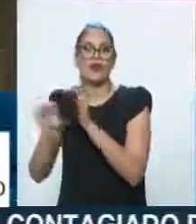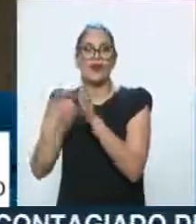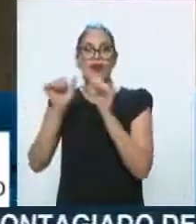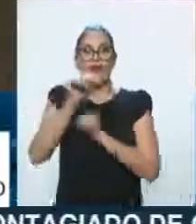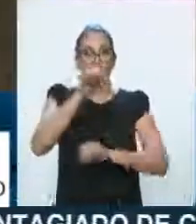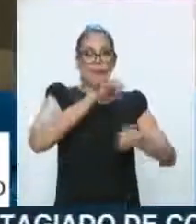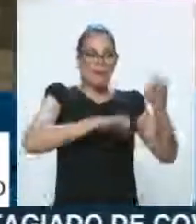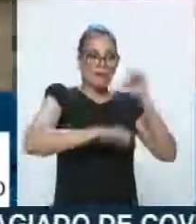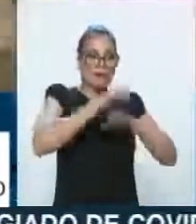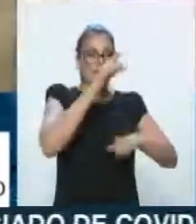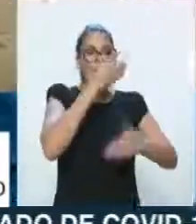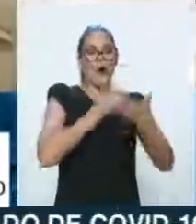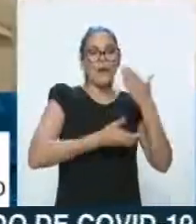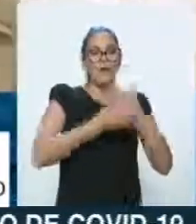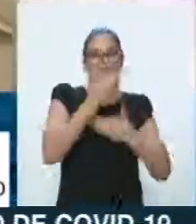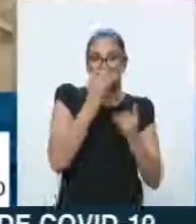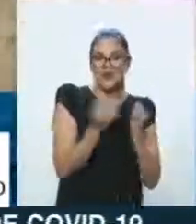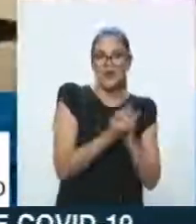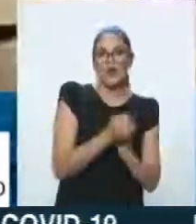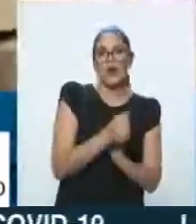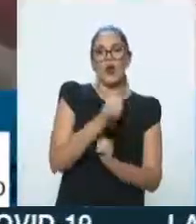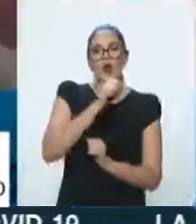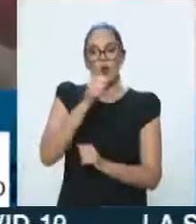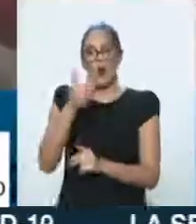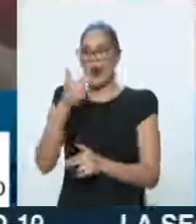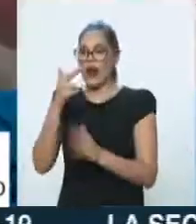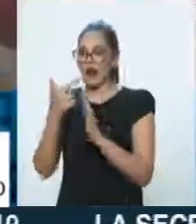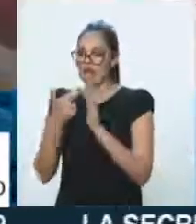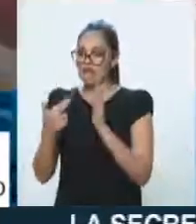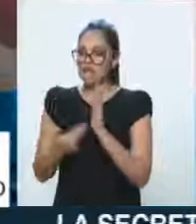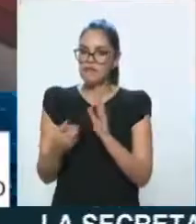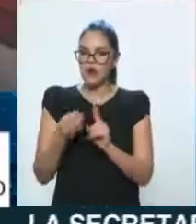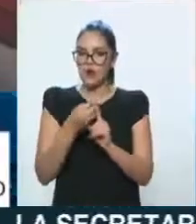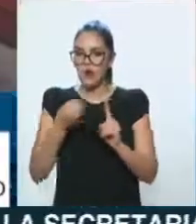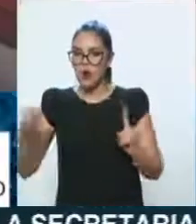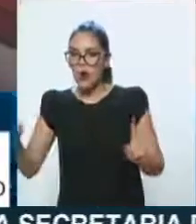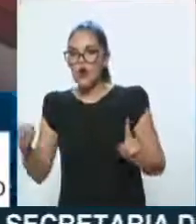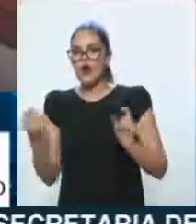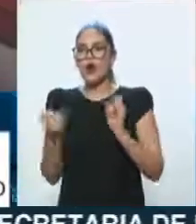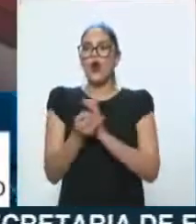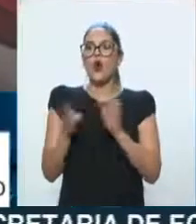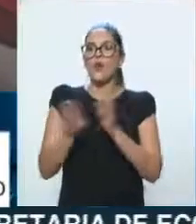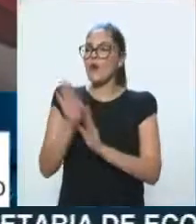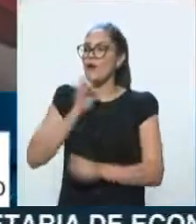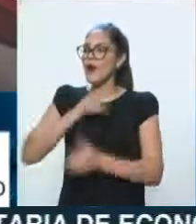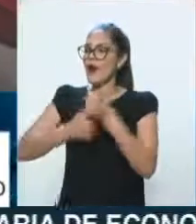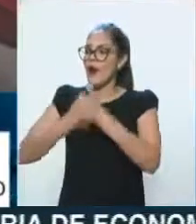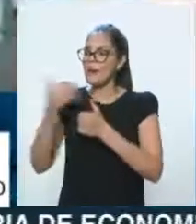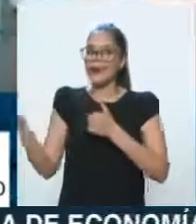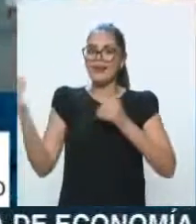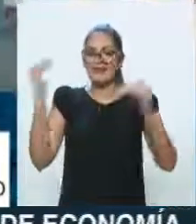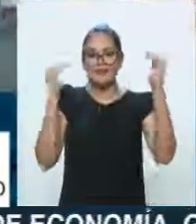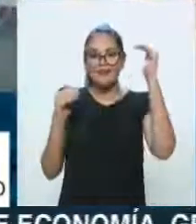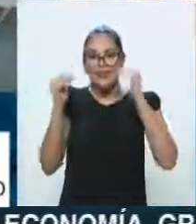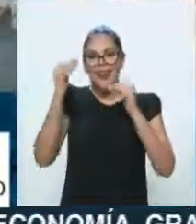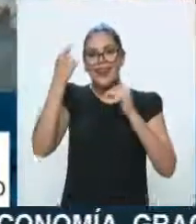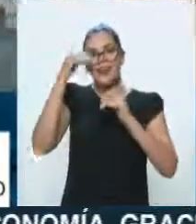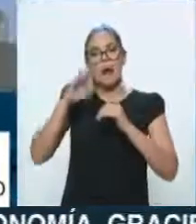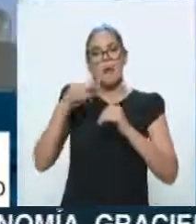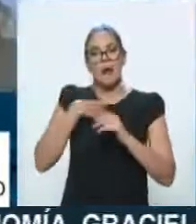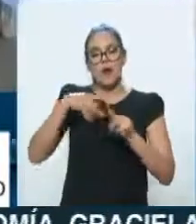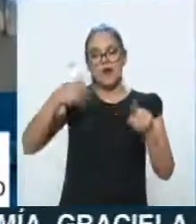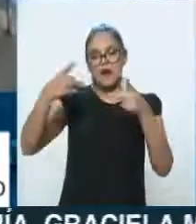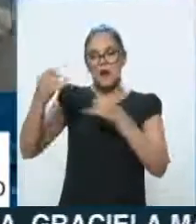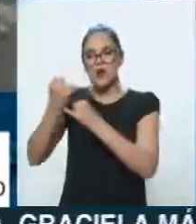empresas comerciales del Estado, buenas prácticas regulatorias, cómo fomentar la competitividad, medidas en materia de anticorrupción